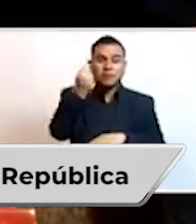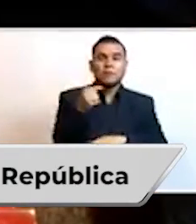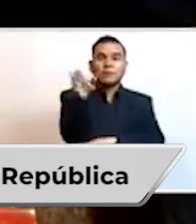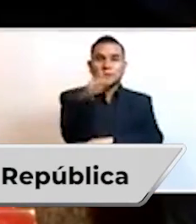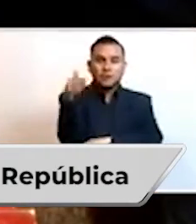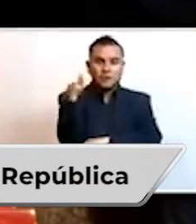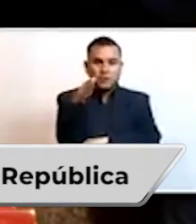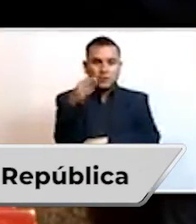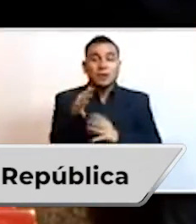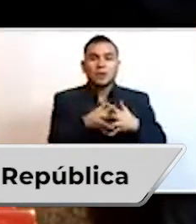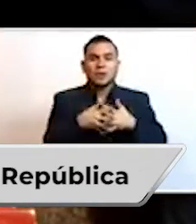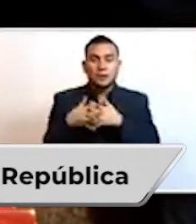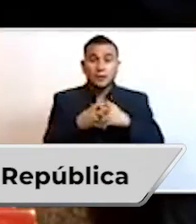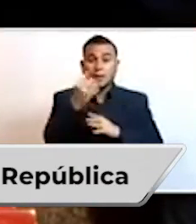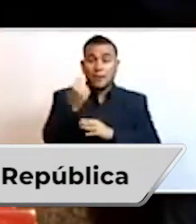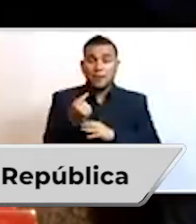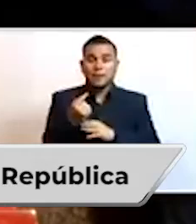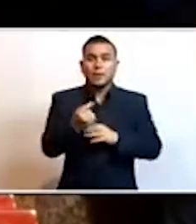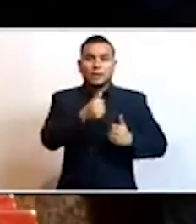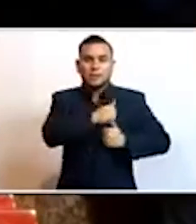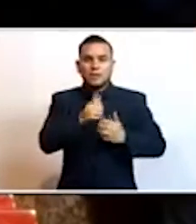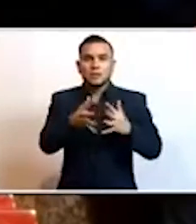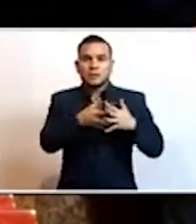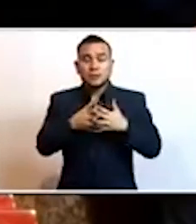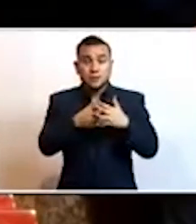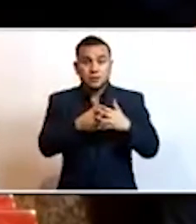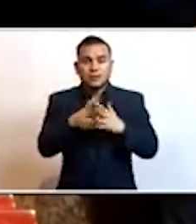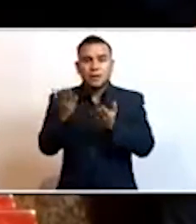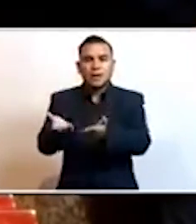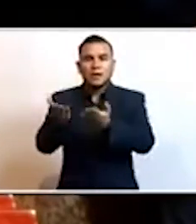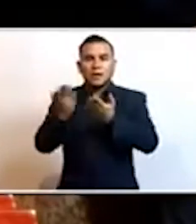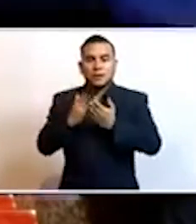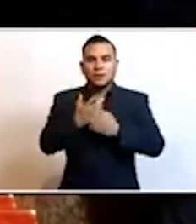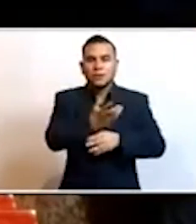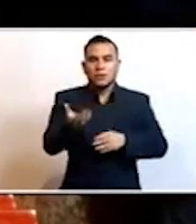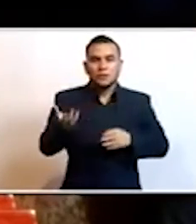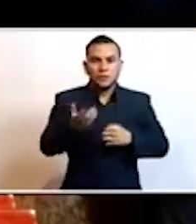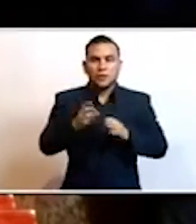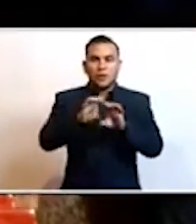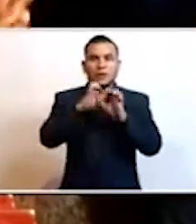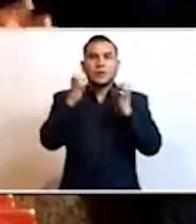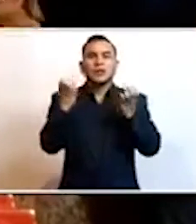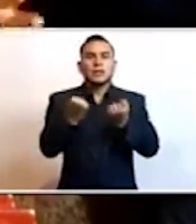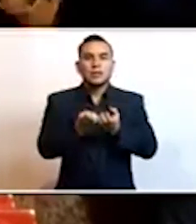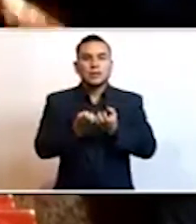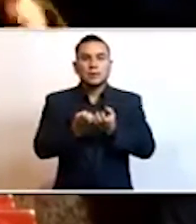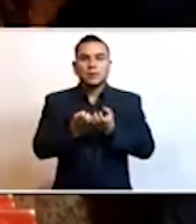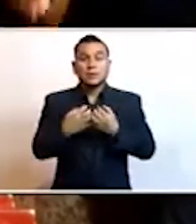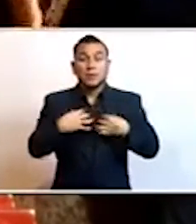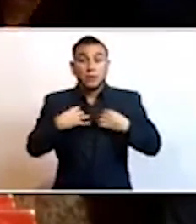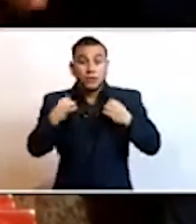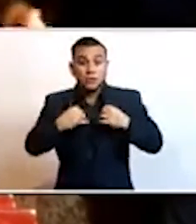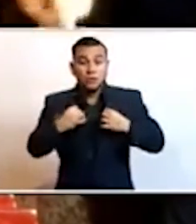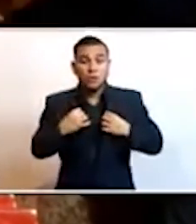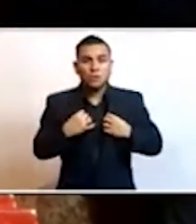Estados Unidos y me dice, el ejército de los Estados Unidos está listo para enviar equipo militar, el equipamiento militar que